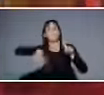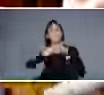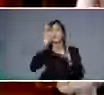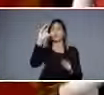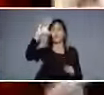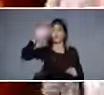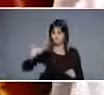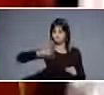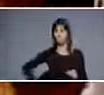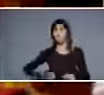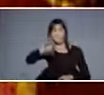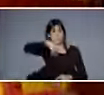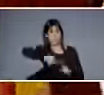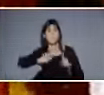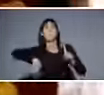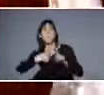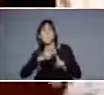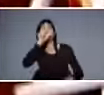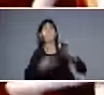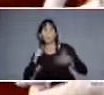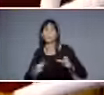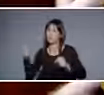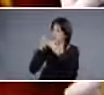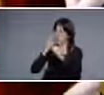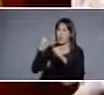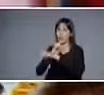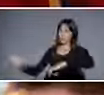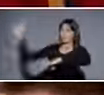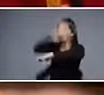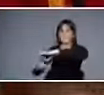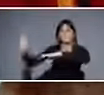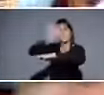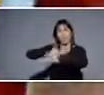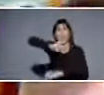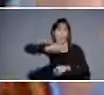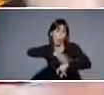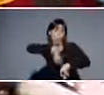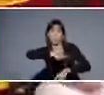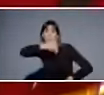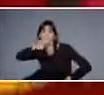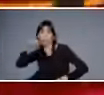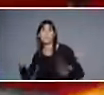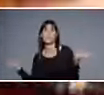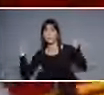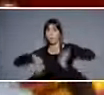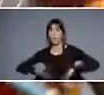Horas entra, el bien cruzó